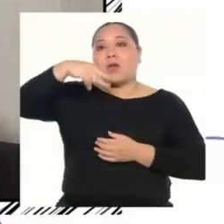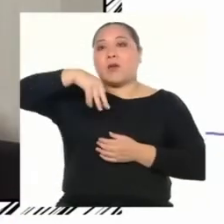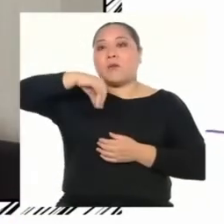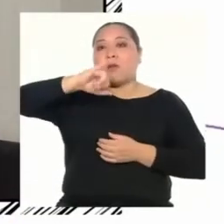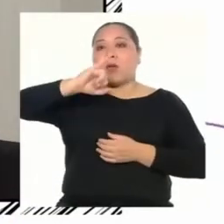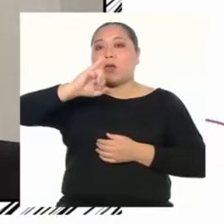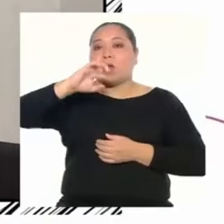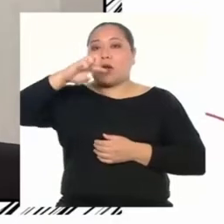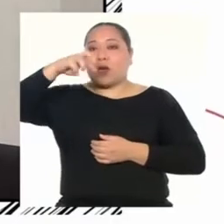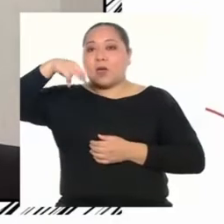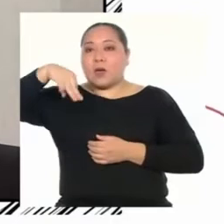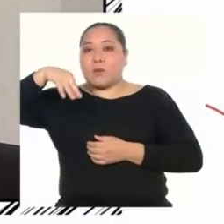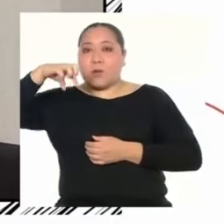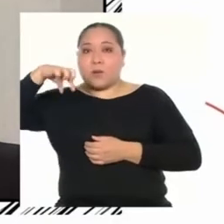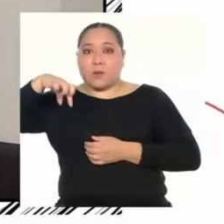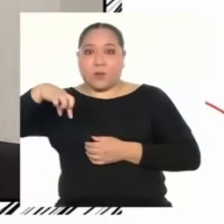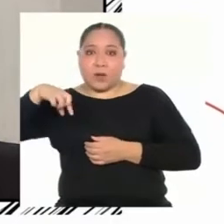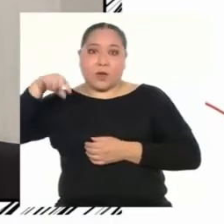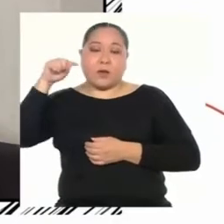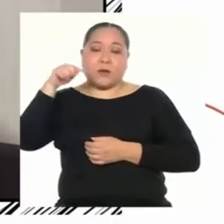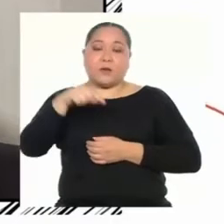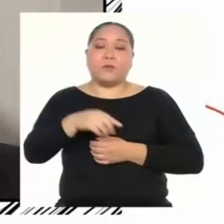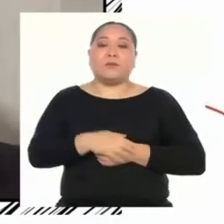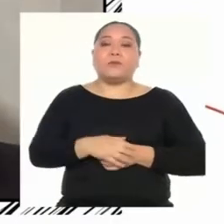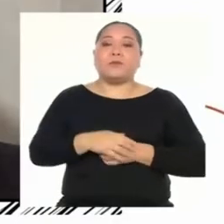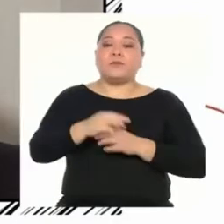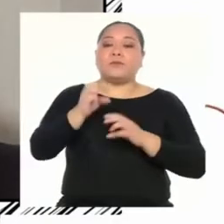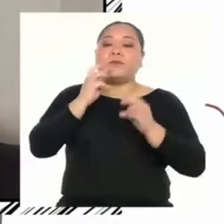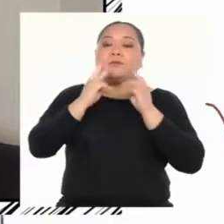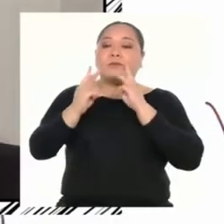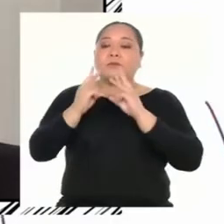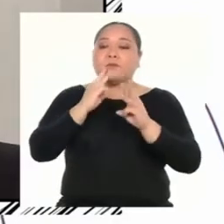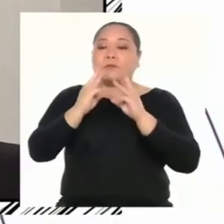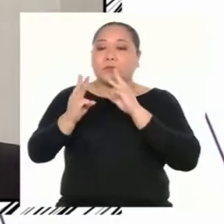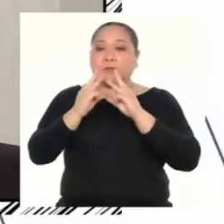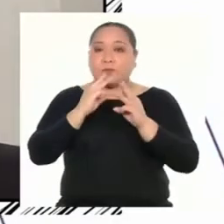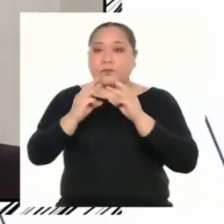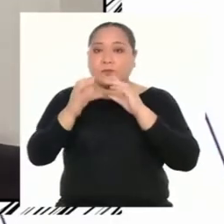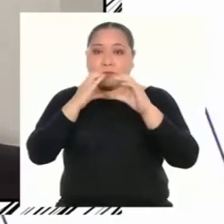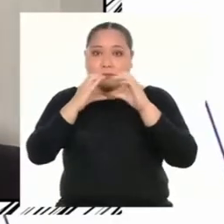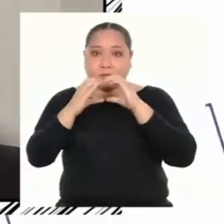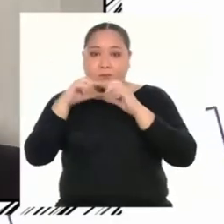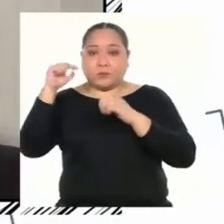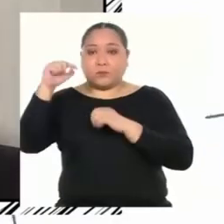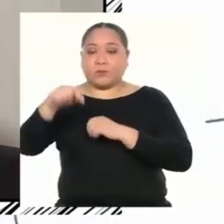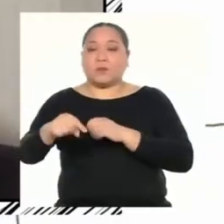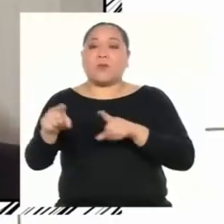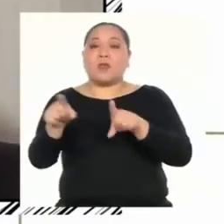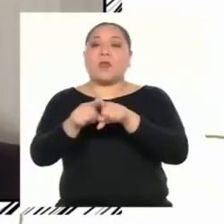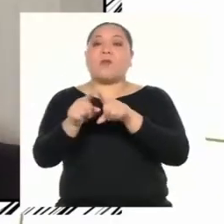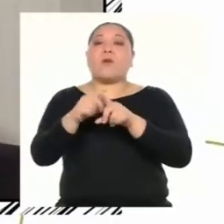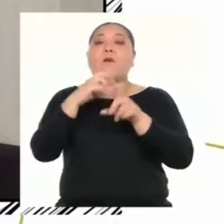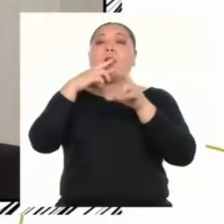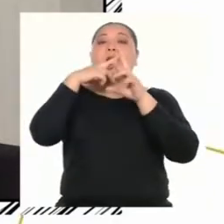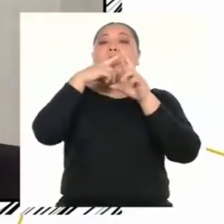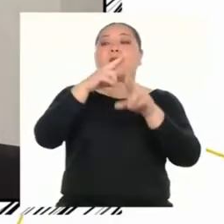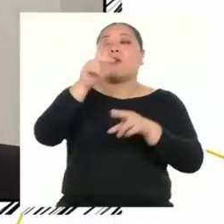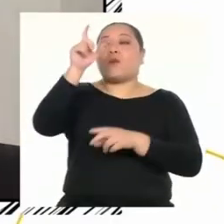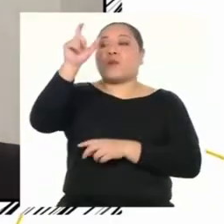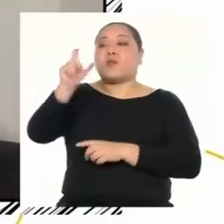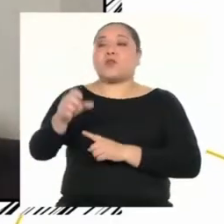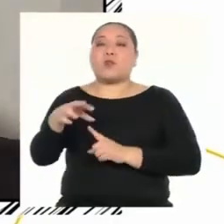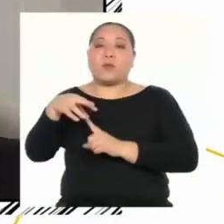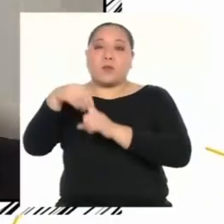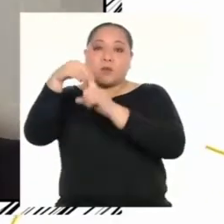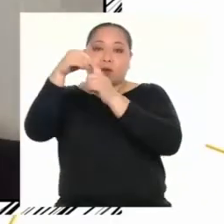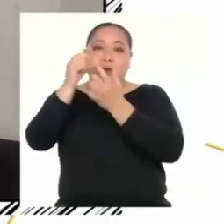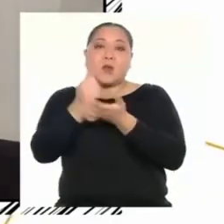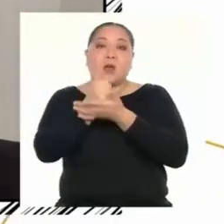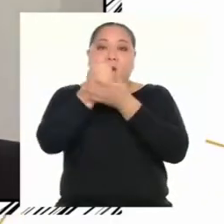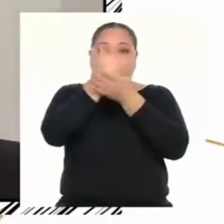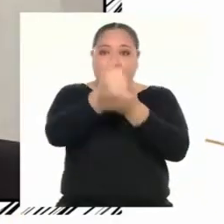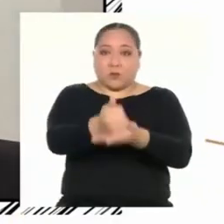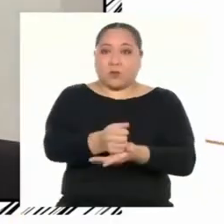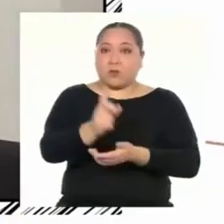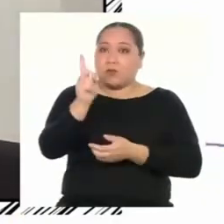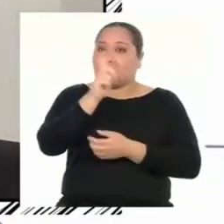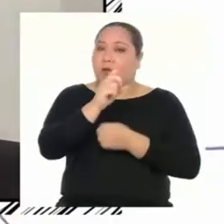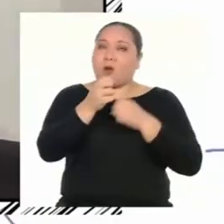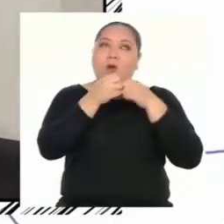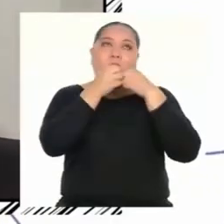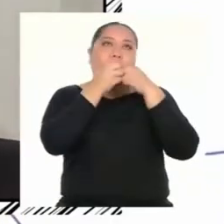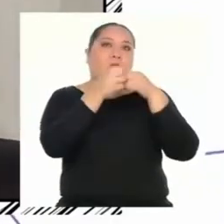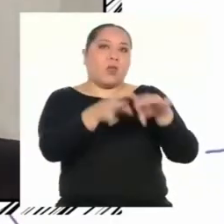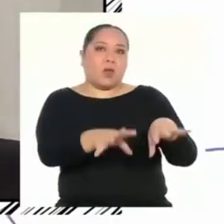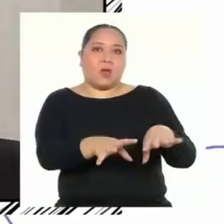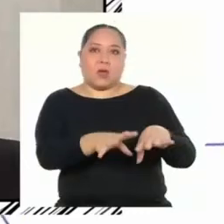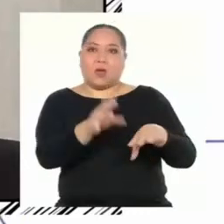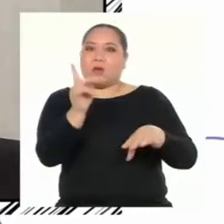MIMP, y chatean, de tal manera que le va a contestar también un especialista que les puede ayudar. Ya no